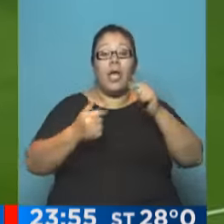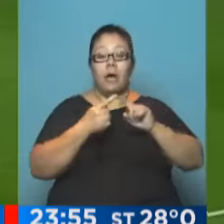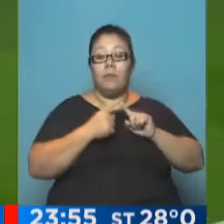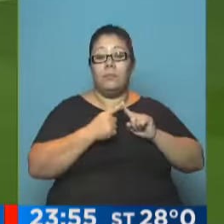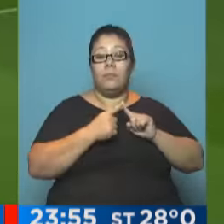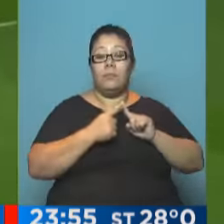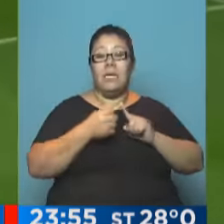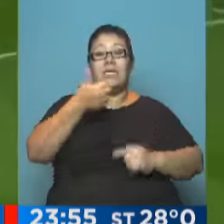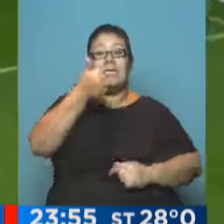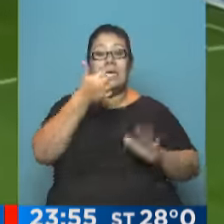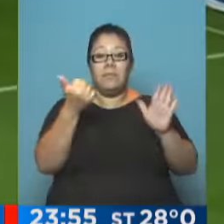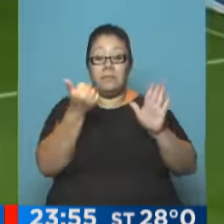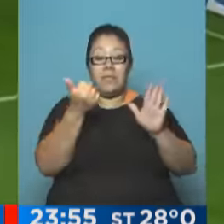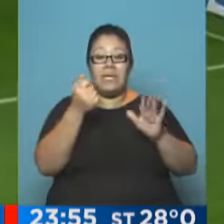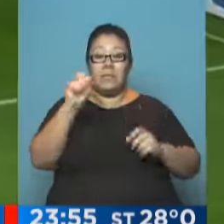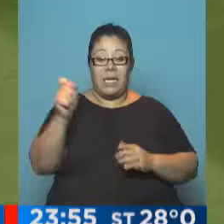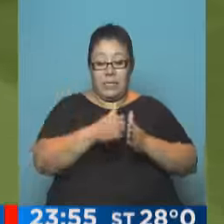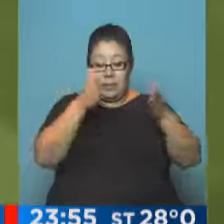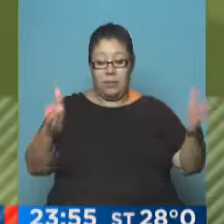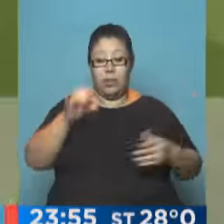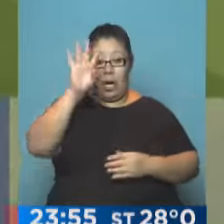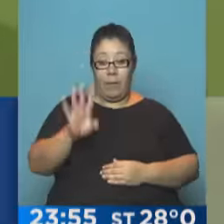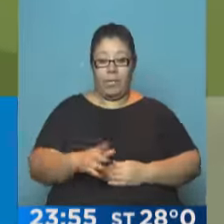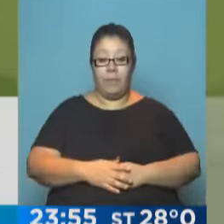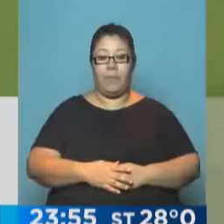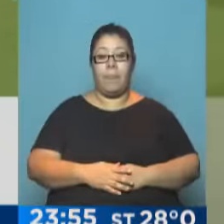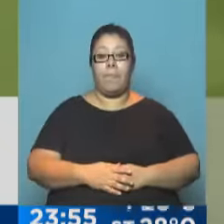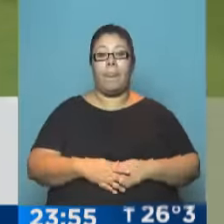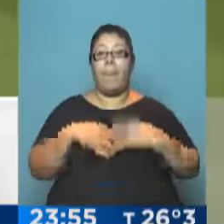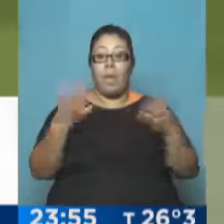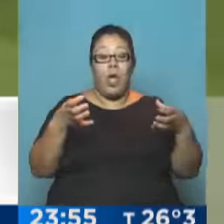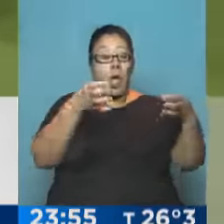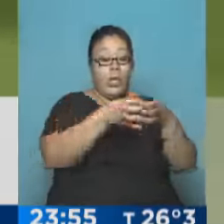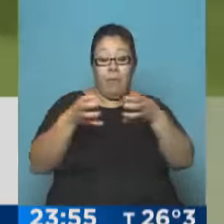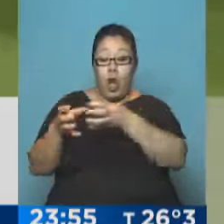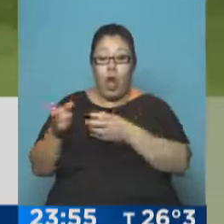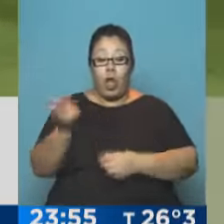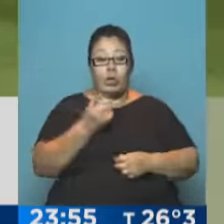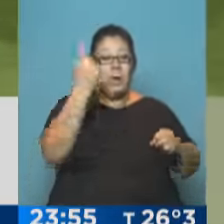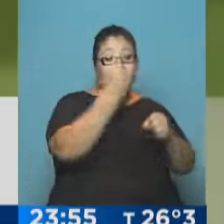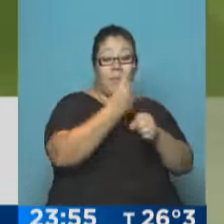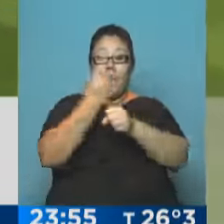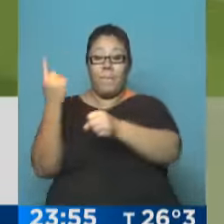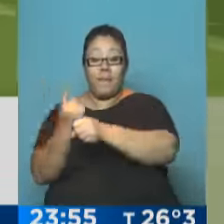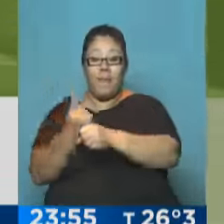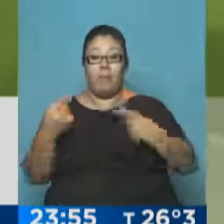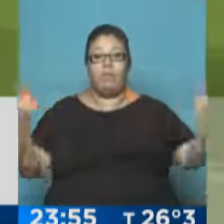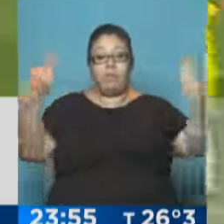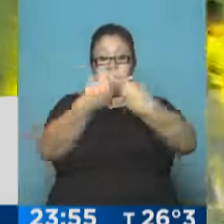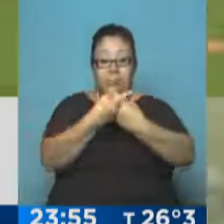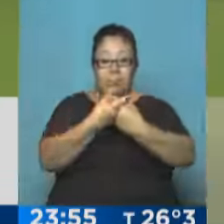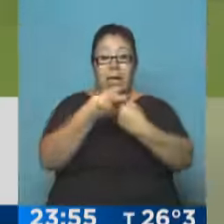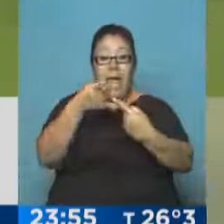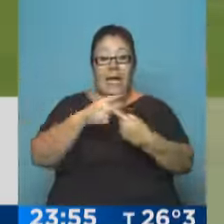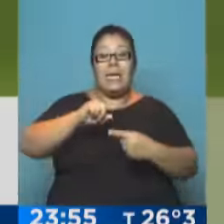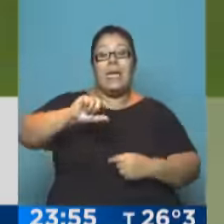va a definir el campeón en una cancha neutral, es decir, el uno de cada una de las zonas se va a enfrentar en una cancha neutral. Allí va a salir el campeón y el